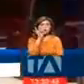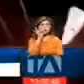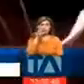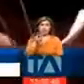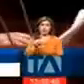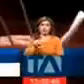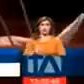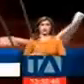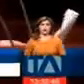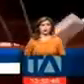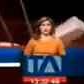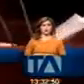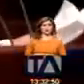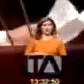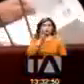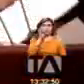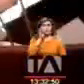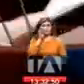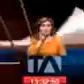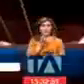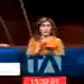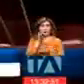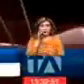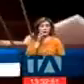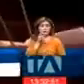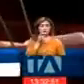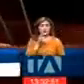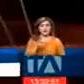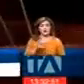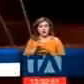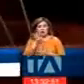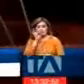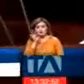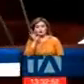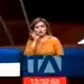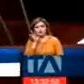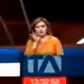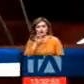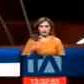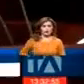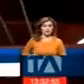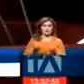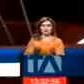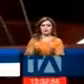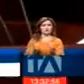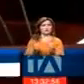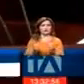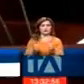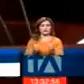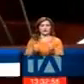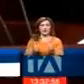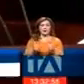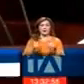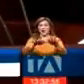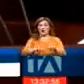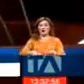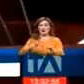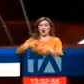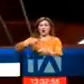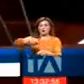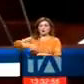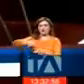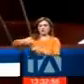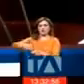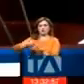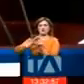terapéuticos. Los porros no son medicinales. Además, esta planta contiene pestes y está expuesto a varias